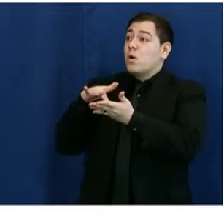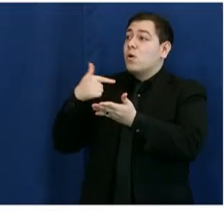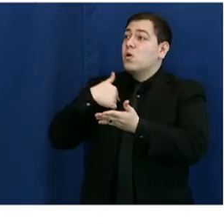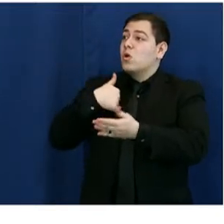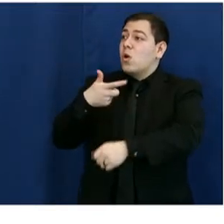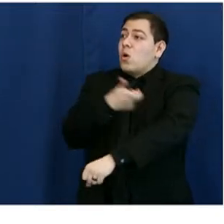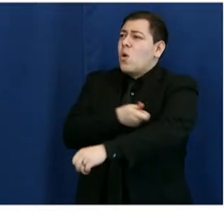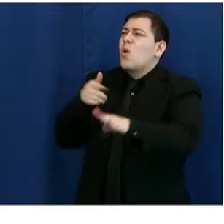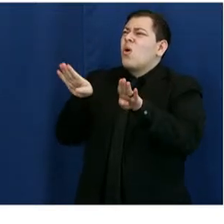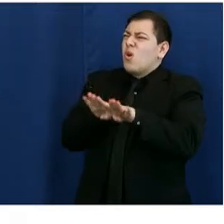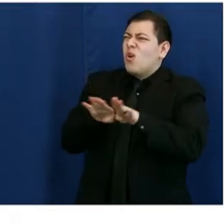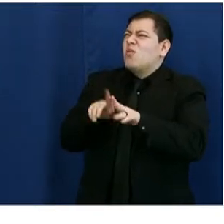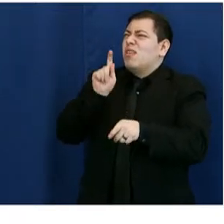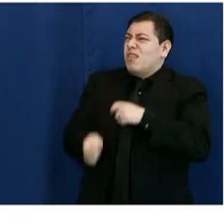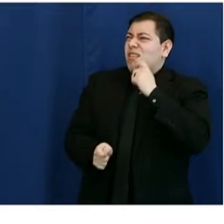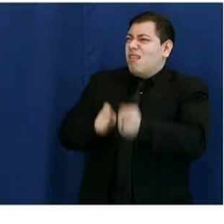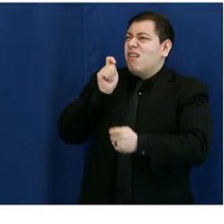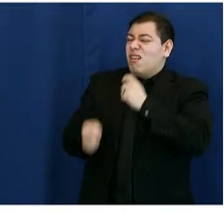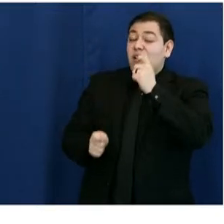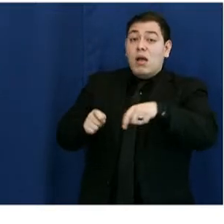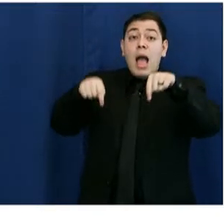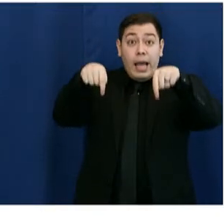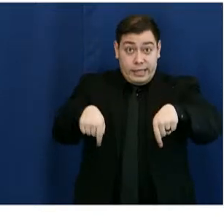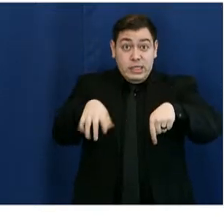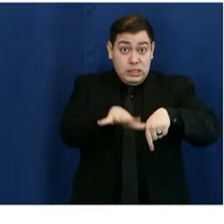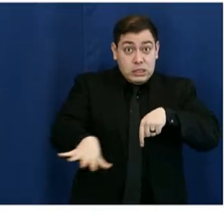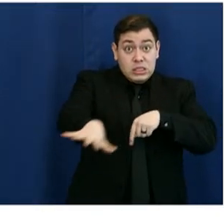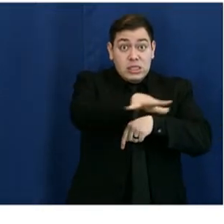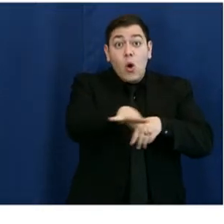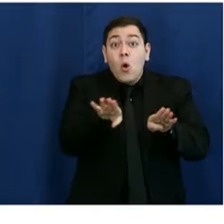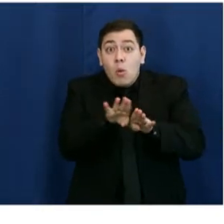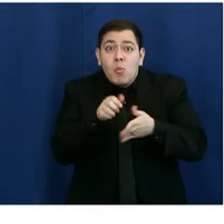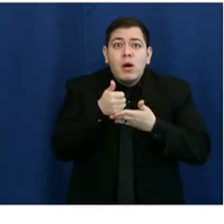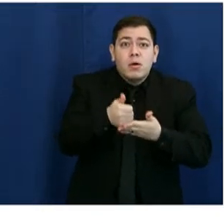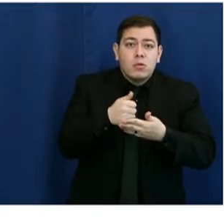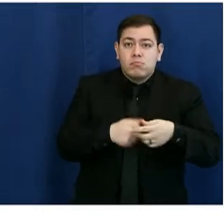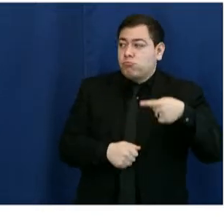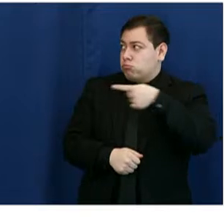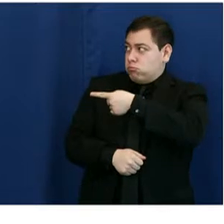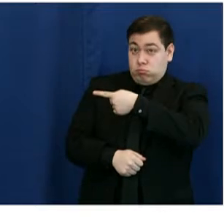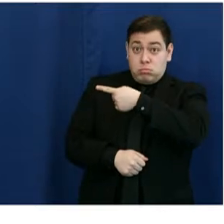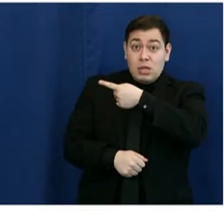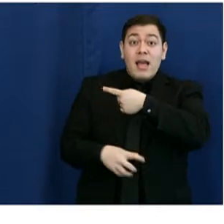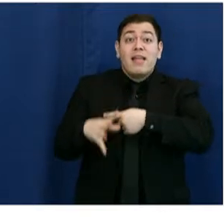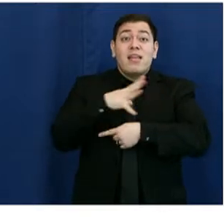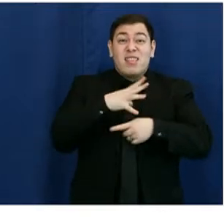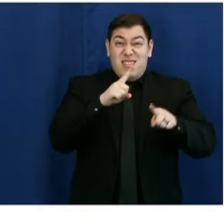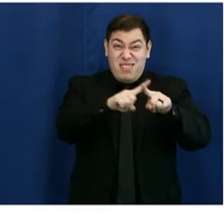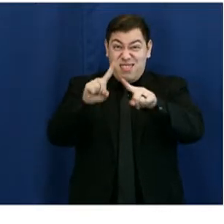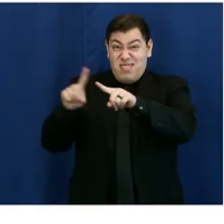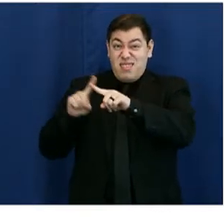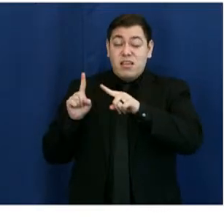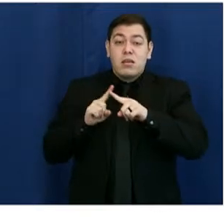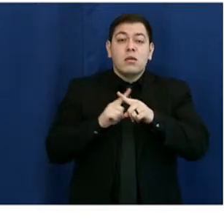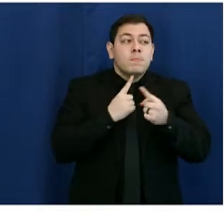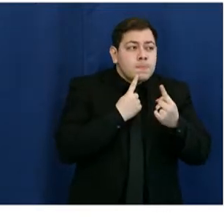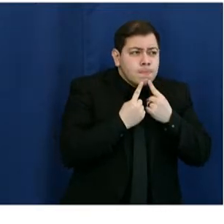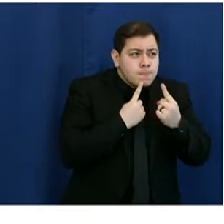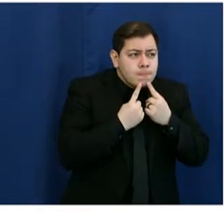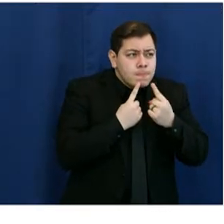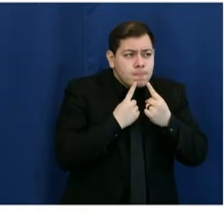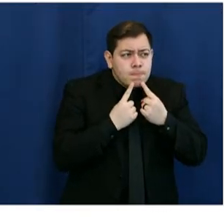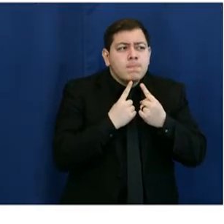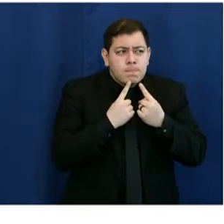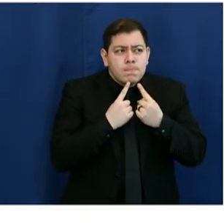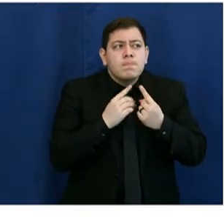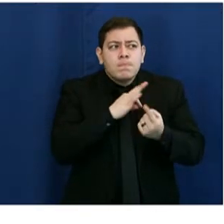con nuestras comunidades, ¿verdad? Entonces, lo que hicimos fue, ya estábamos teniendo recursos con las comunidades, ya teníamos